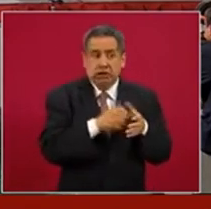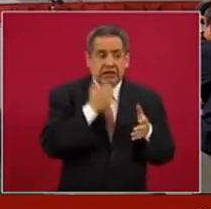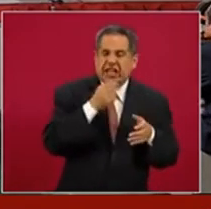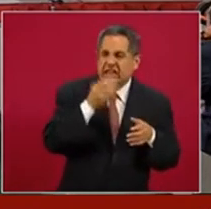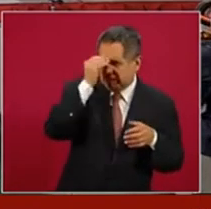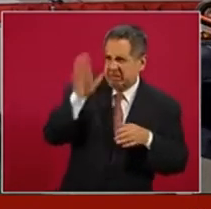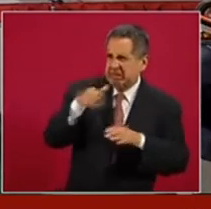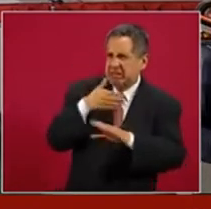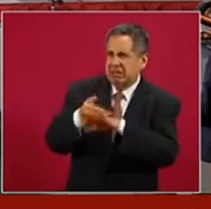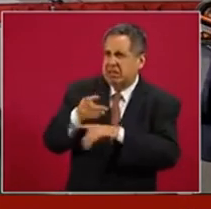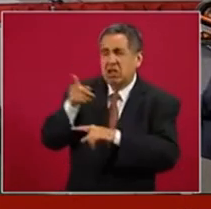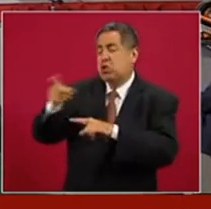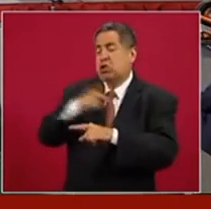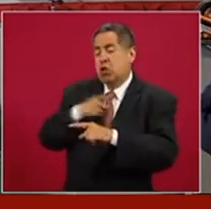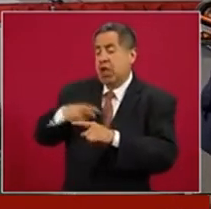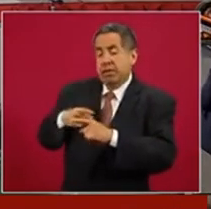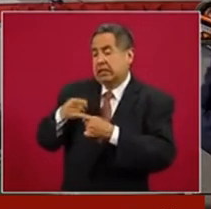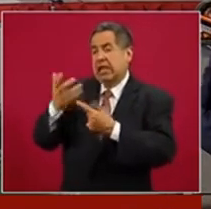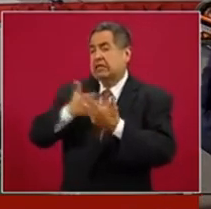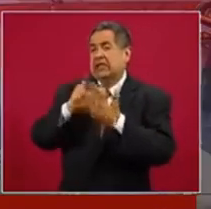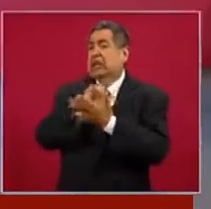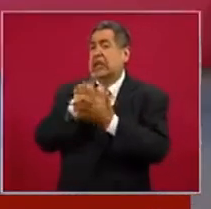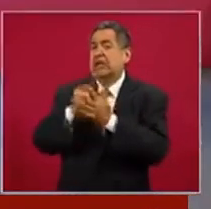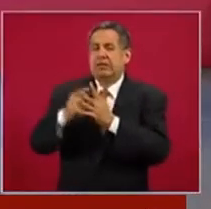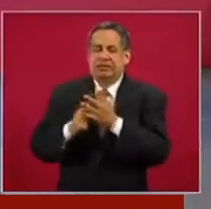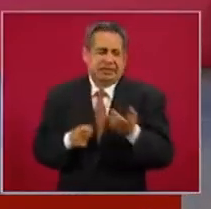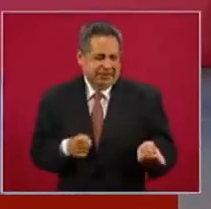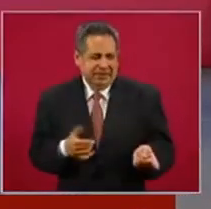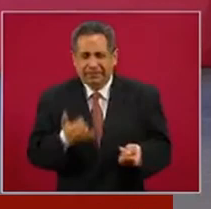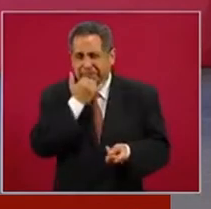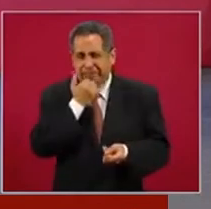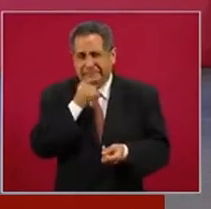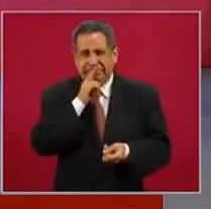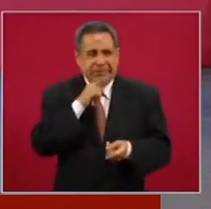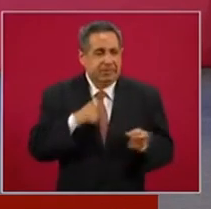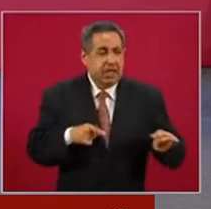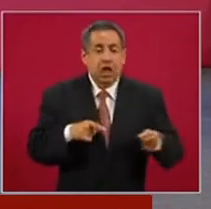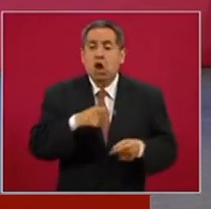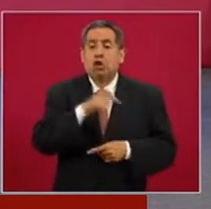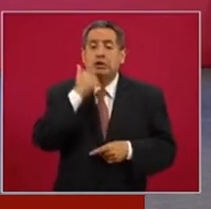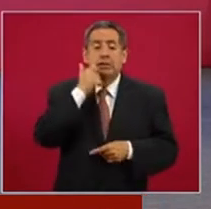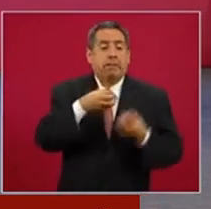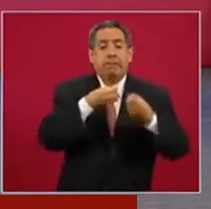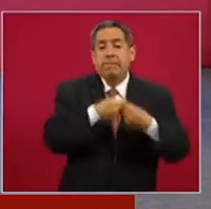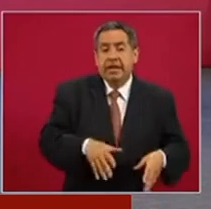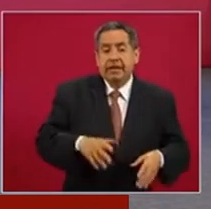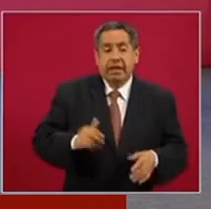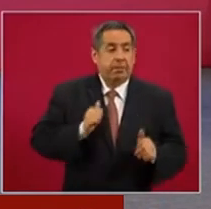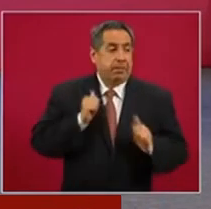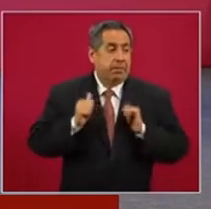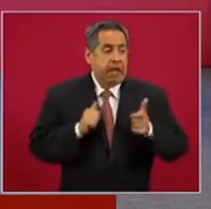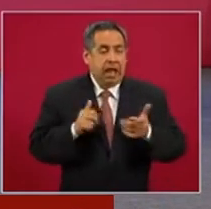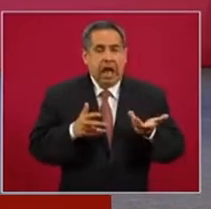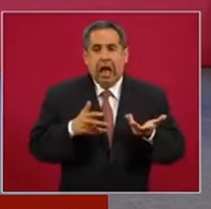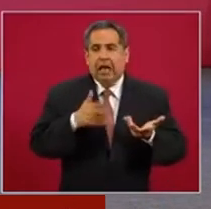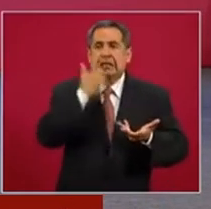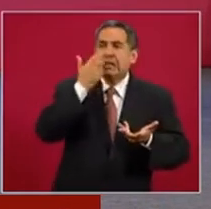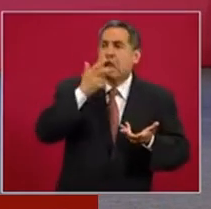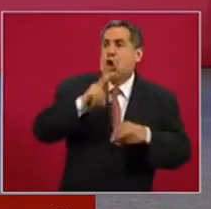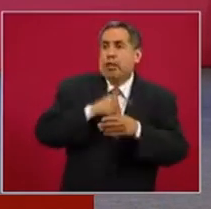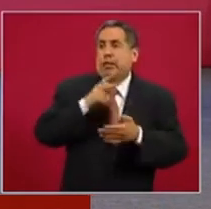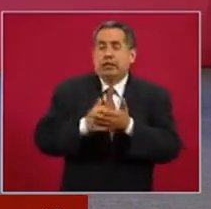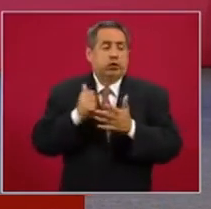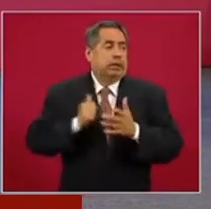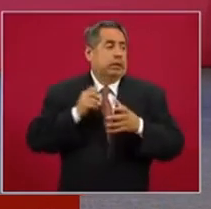atribuciones legales del Ejecutivo Federal. Sus quejas buscan recuperar los privilegios que han perdido y sus advertencias revelan